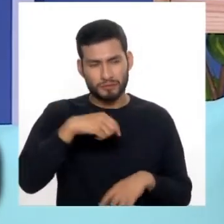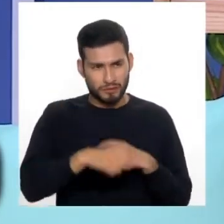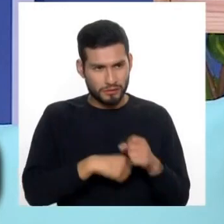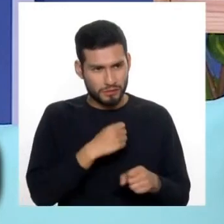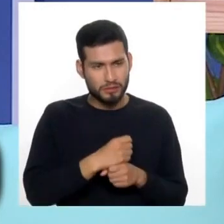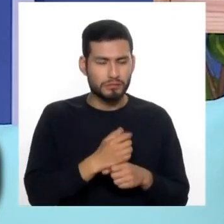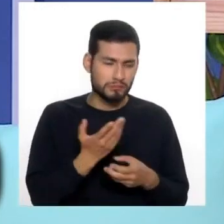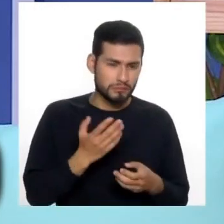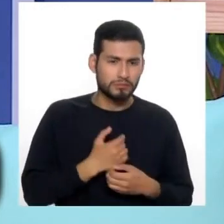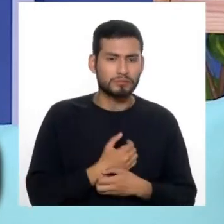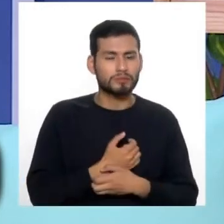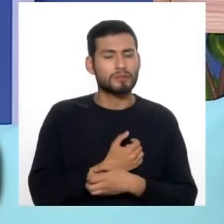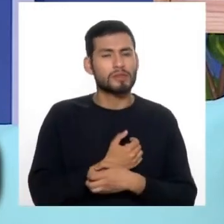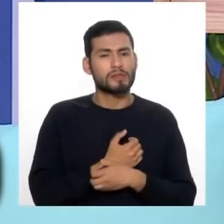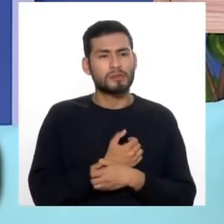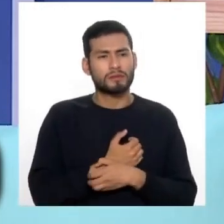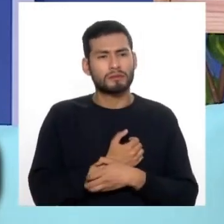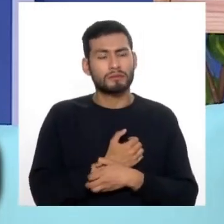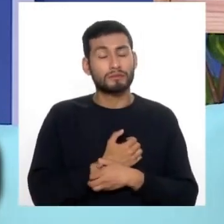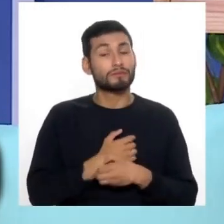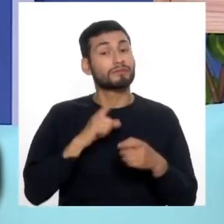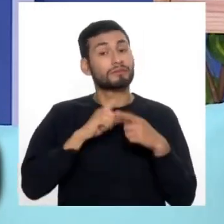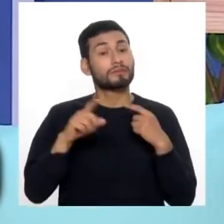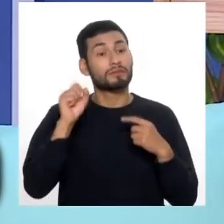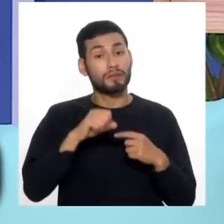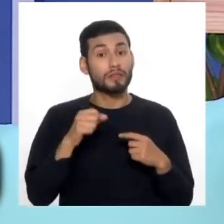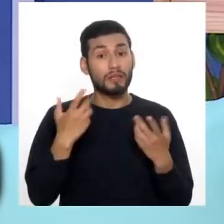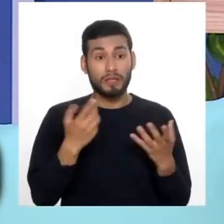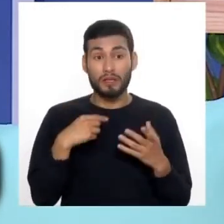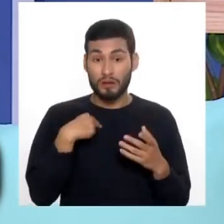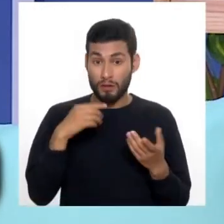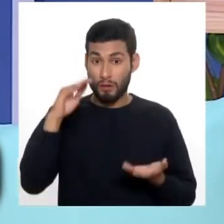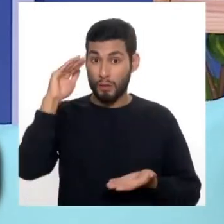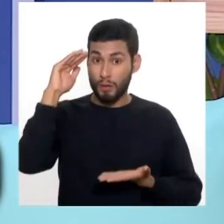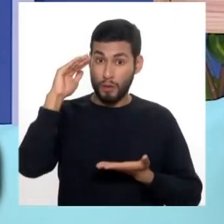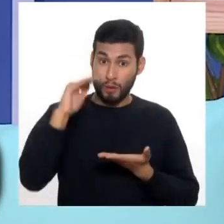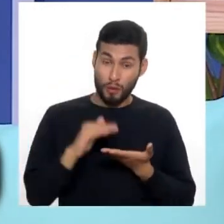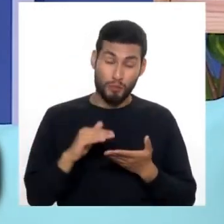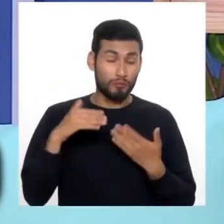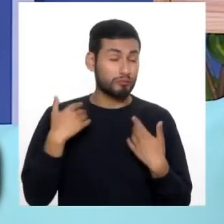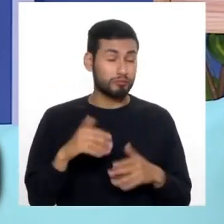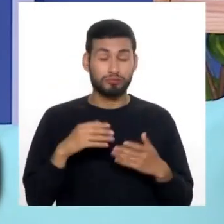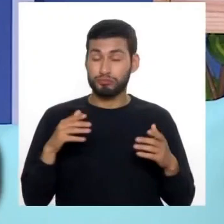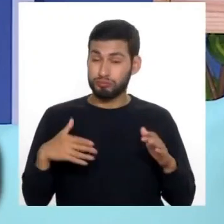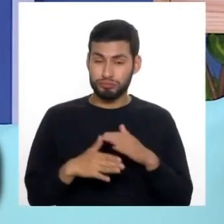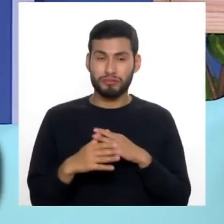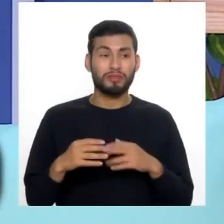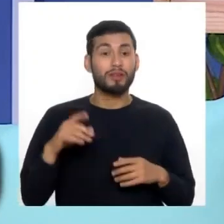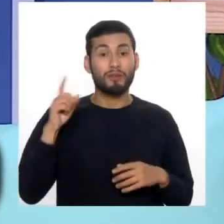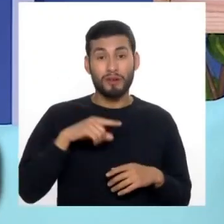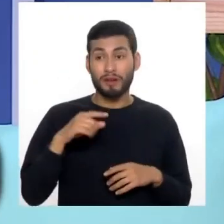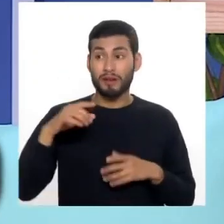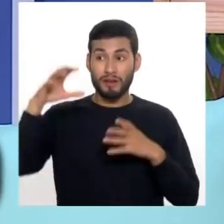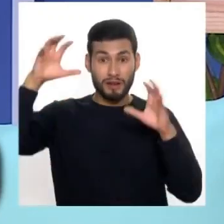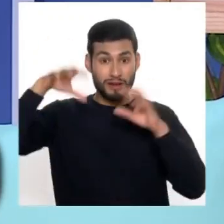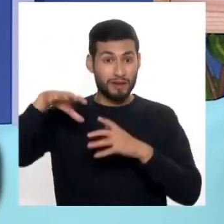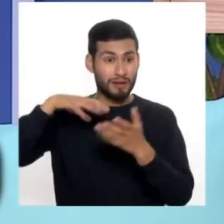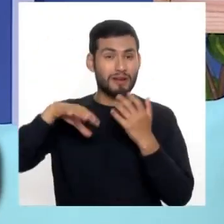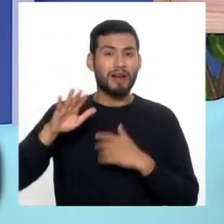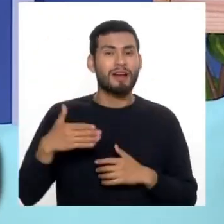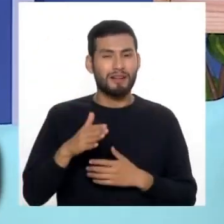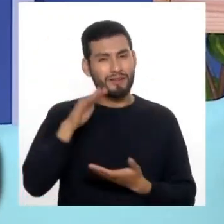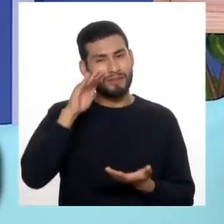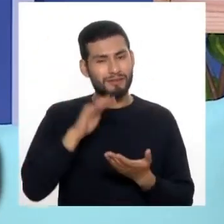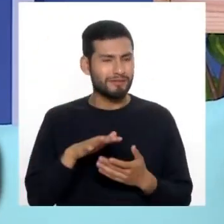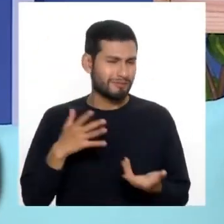año, en fin, ¿no? Lo que sí se espera es una fuerte reducción de la actividad. Cada vez que ha habido un niño, se pesca menos anchoveta.